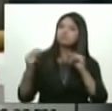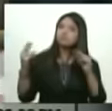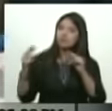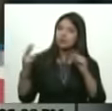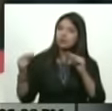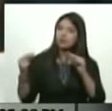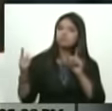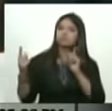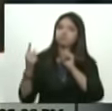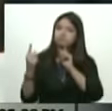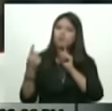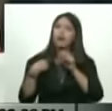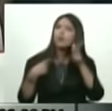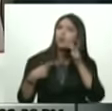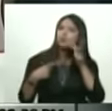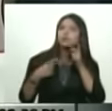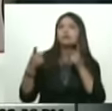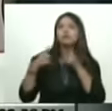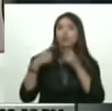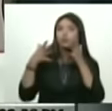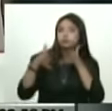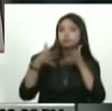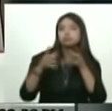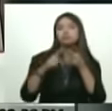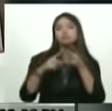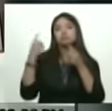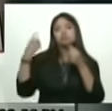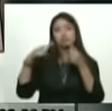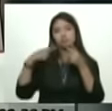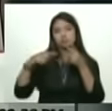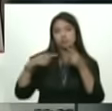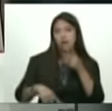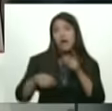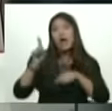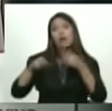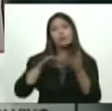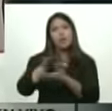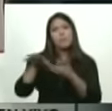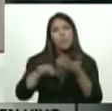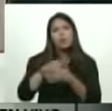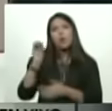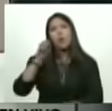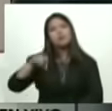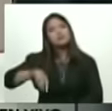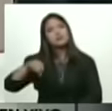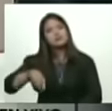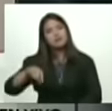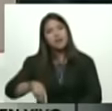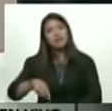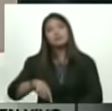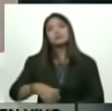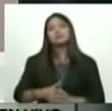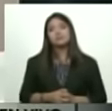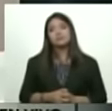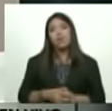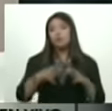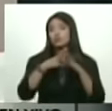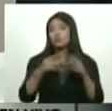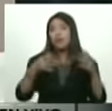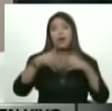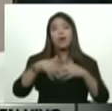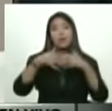cara a cara, escuchando pues las sugerencias, comentarios y algunas problemáticas o las necesidades que requieren estas empresas